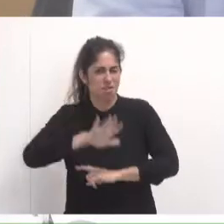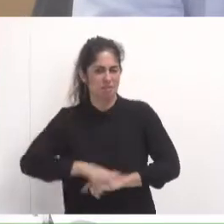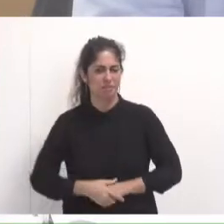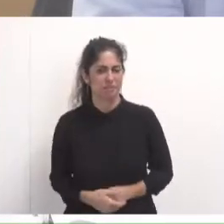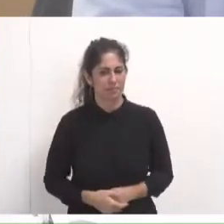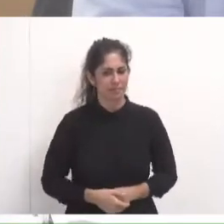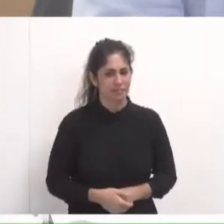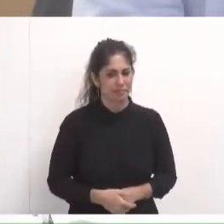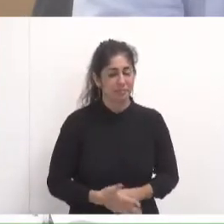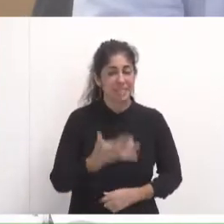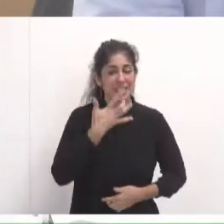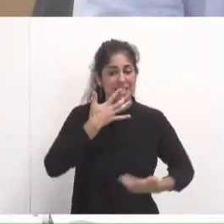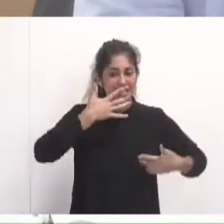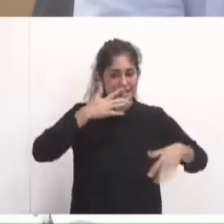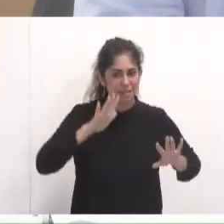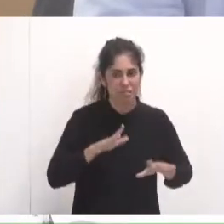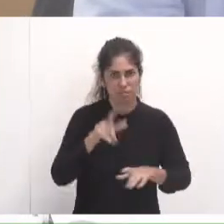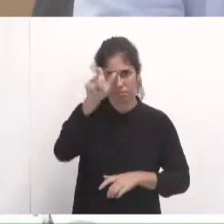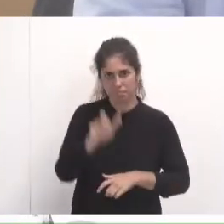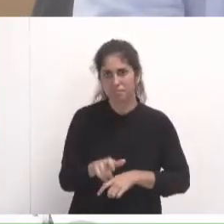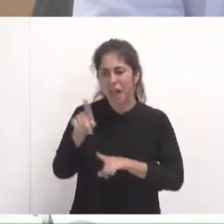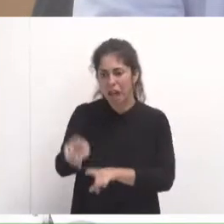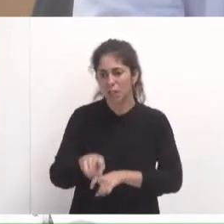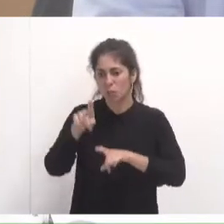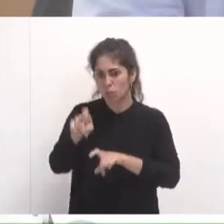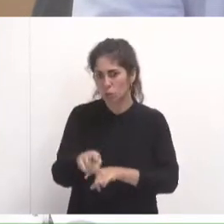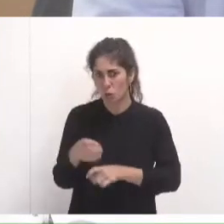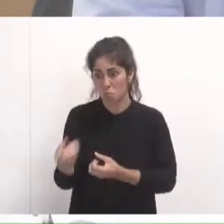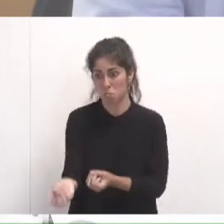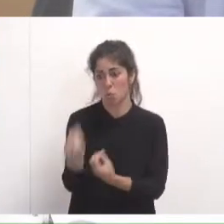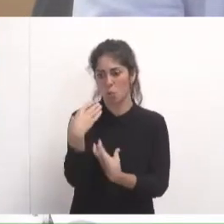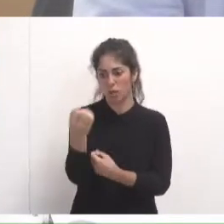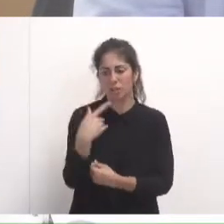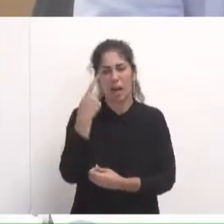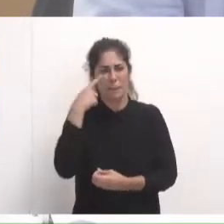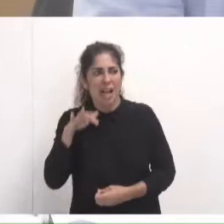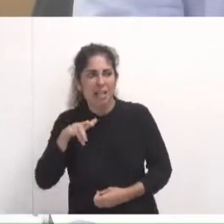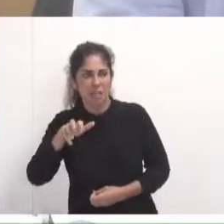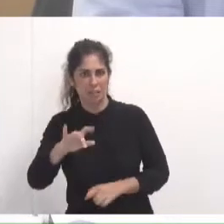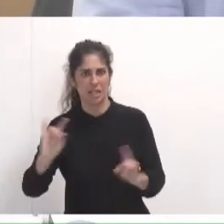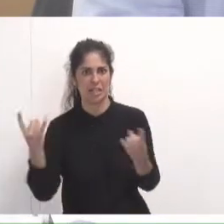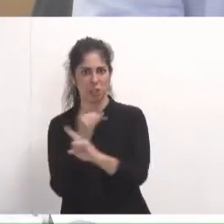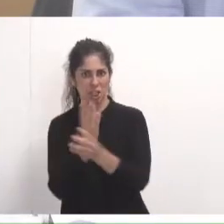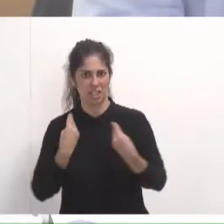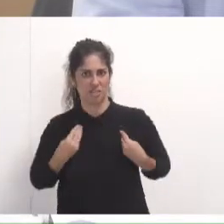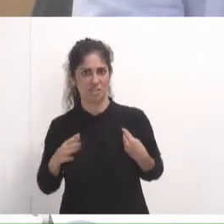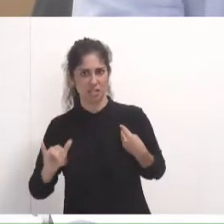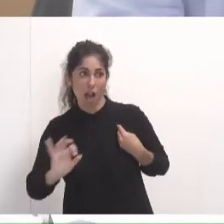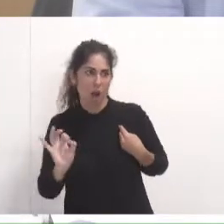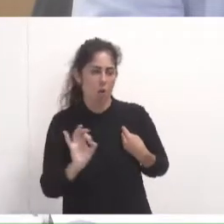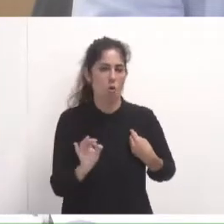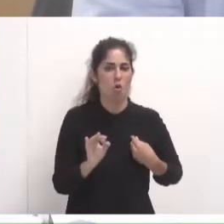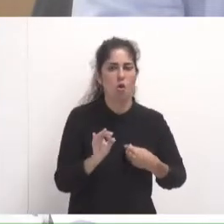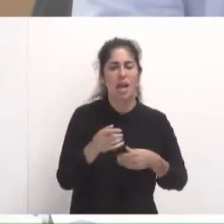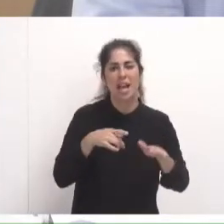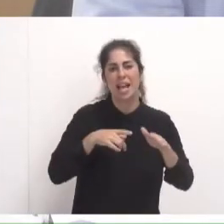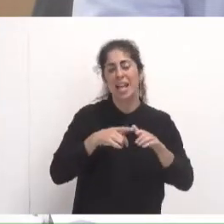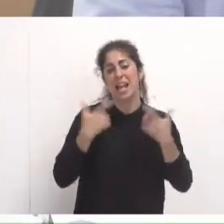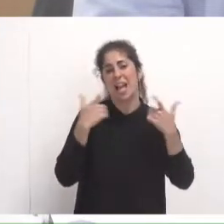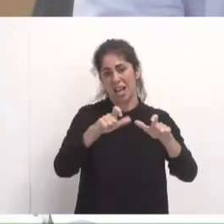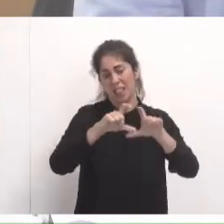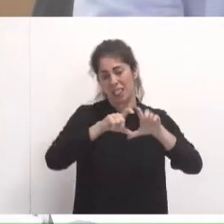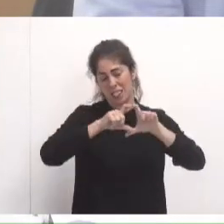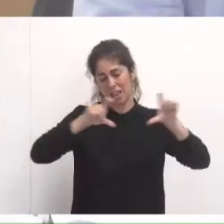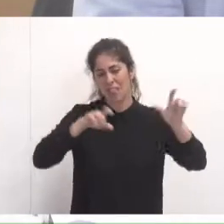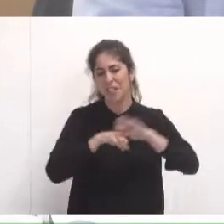por parte de algún agricultor o en este caso por parte de las visitas de los agentes de extensión agraria, teniendo en